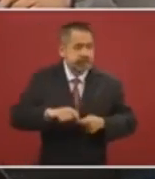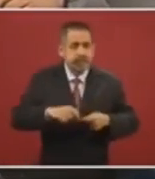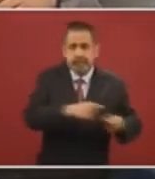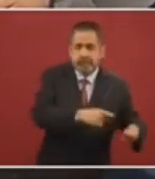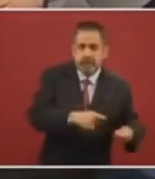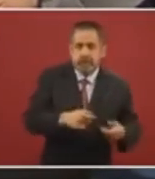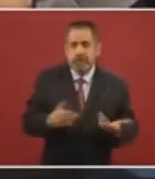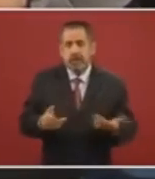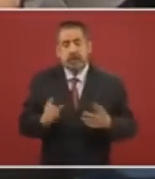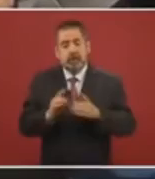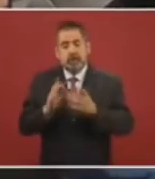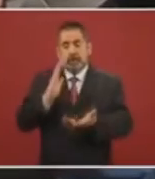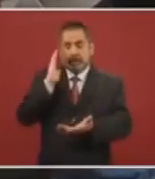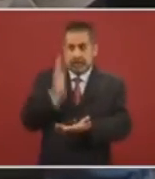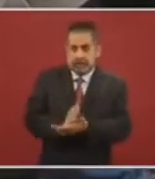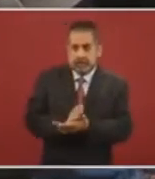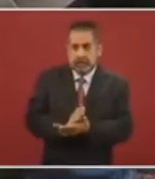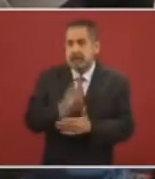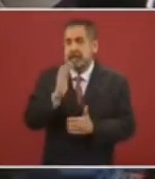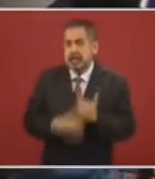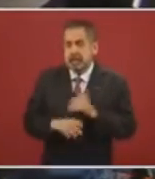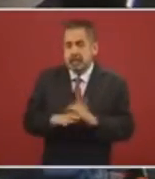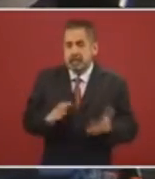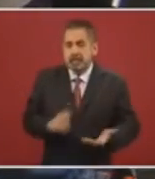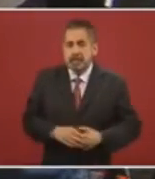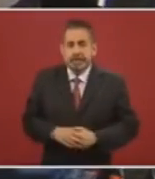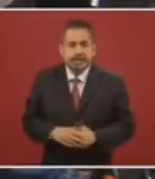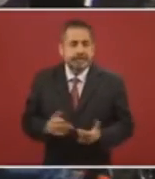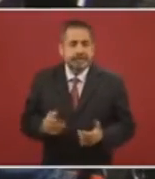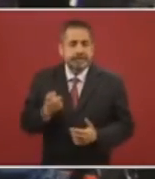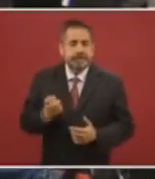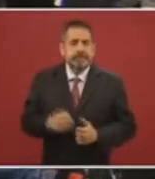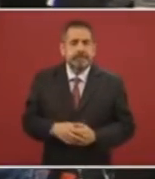y de repente se termina eso.